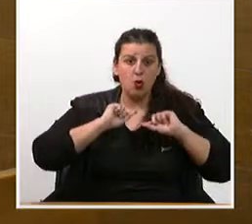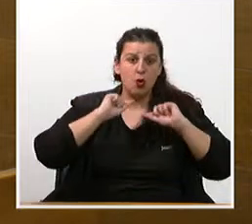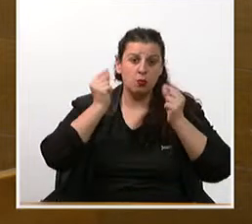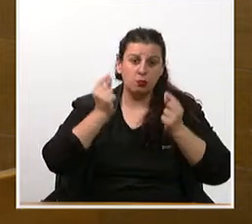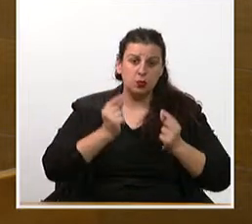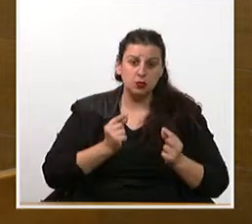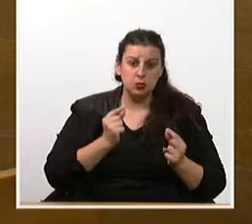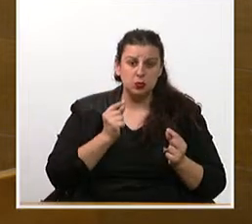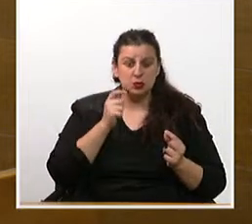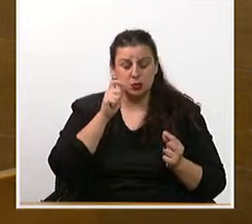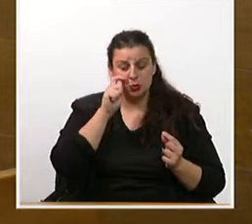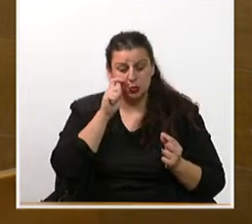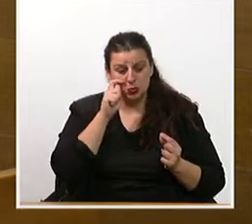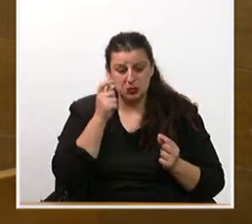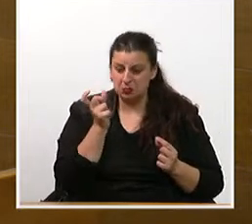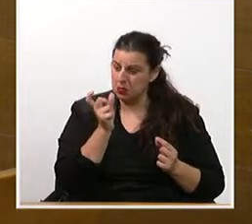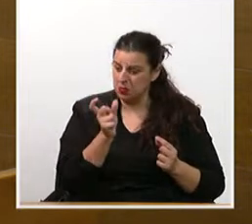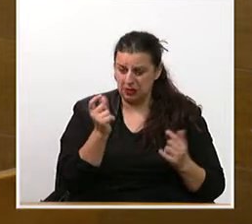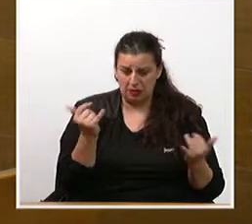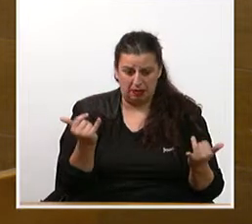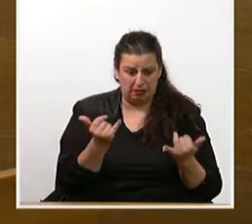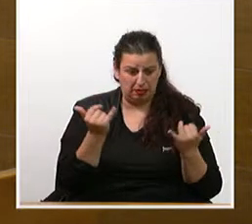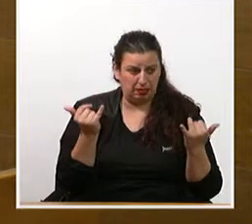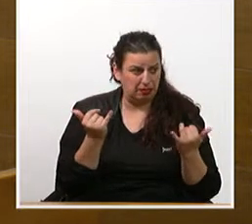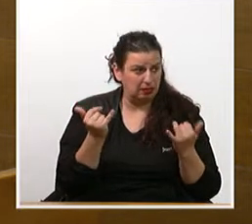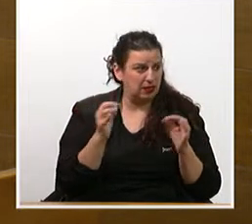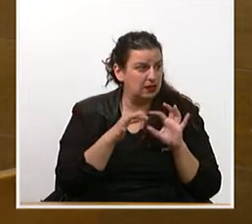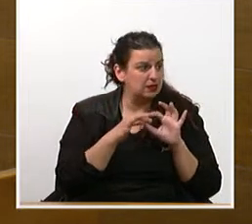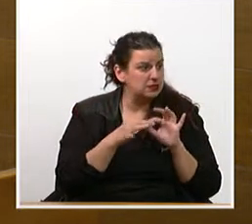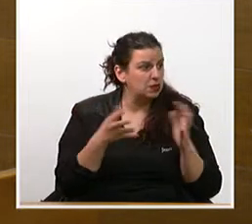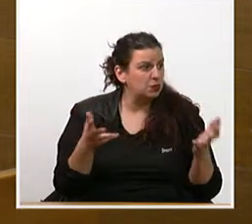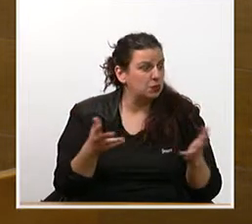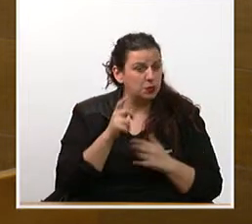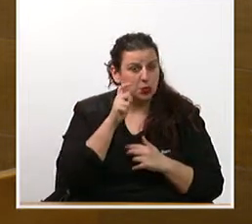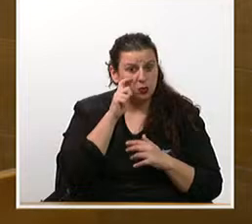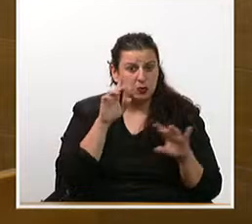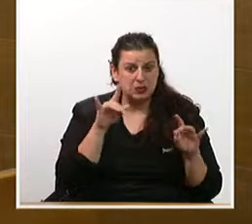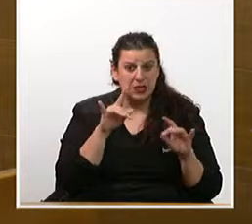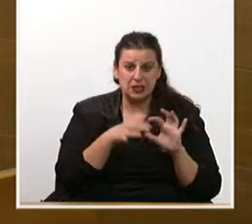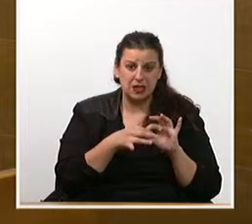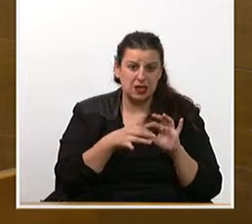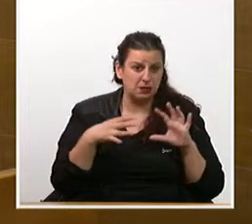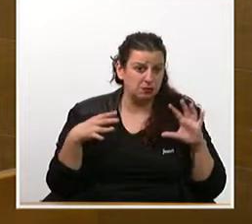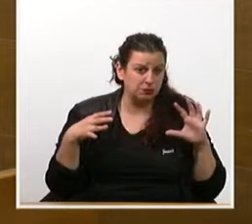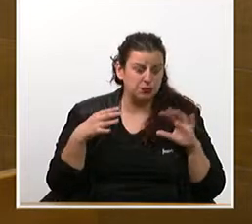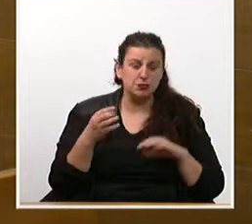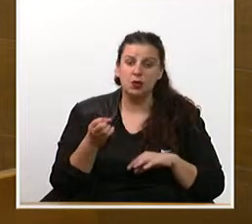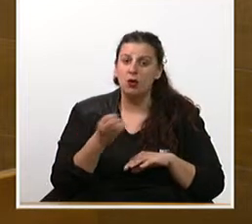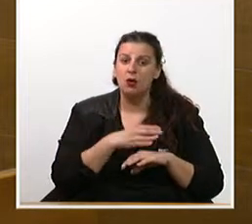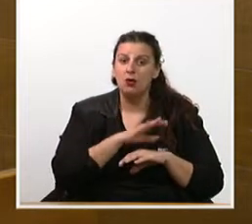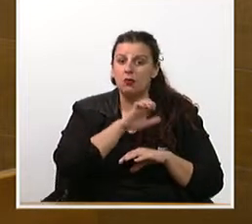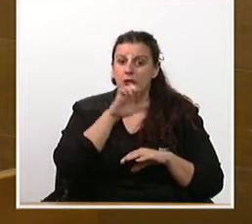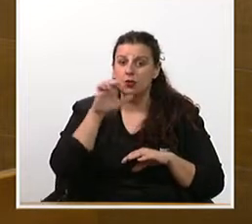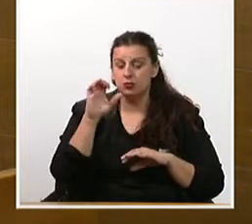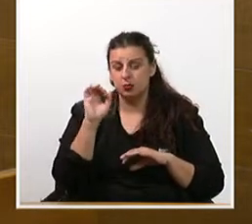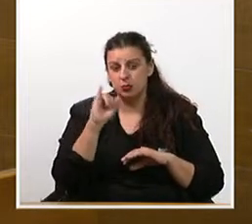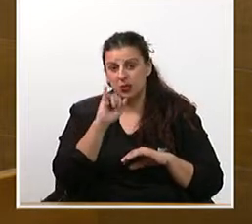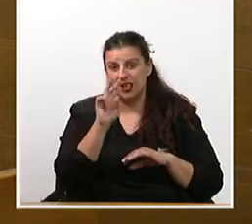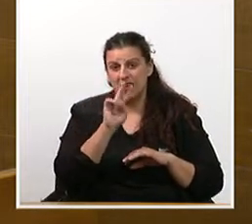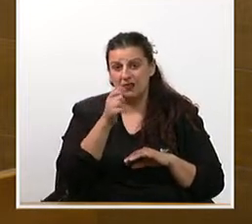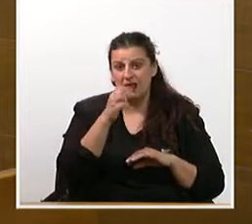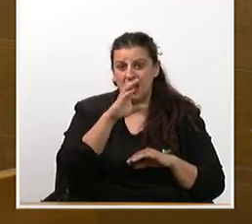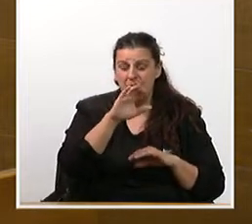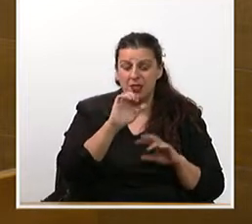partidas superfluas que poco tenían que ver con la promoción turística de nuestra tierra fondos europeos para el iace que tendrán que ser